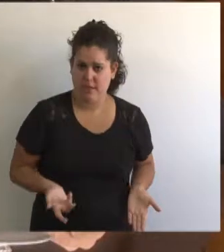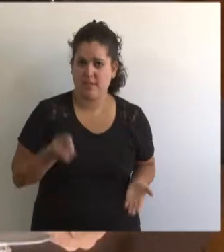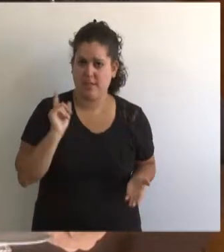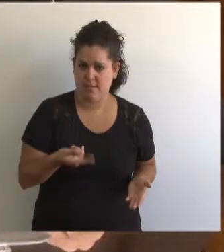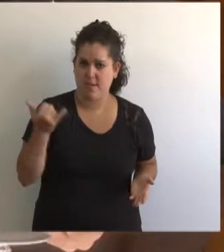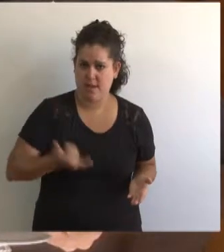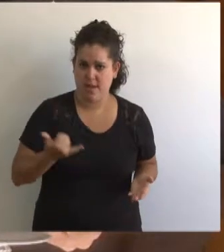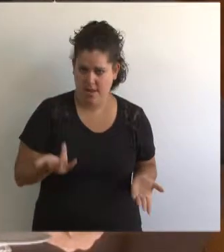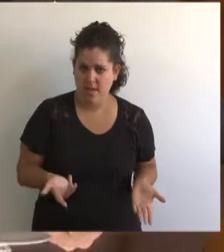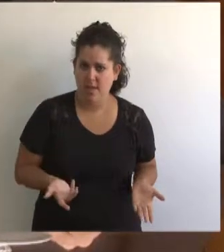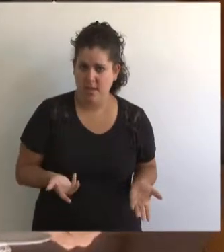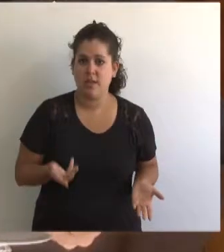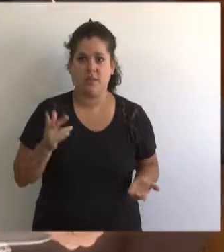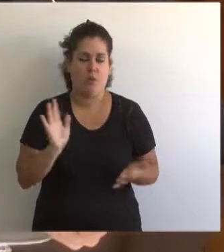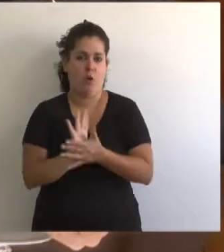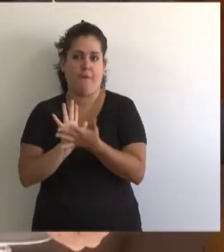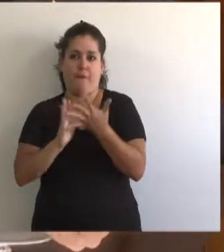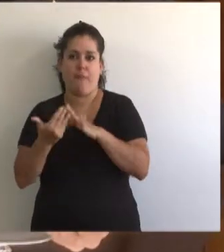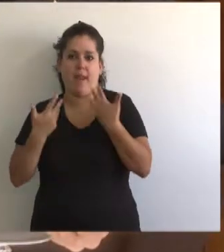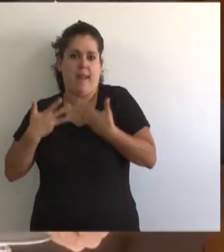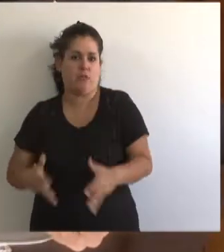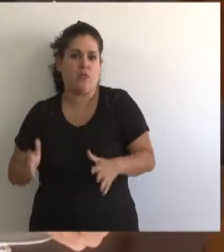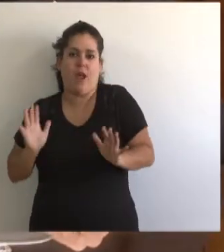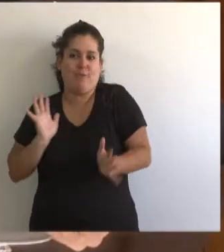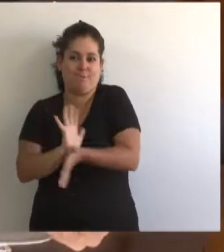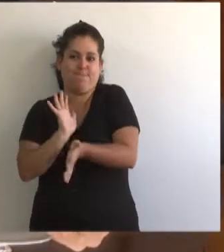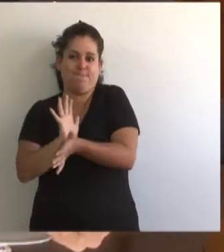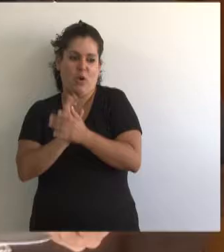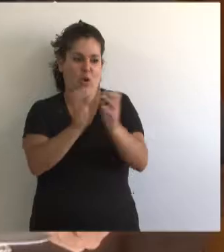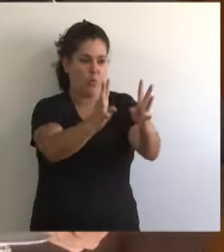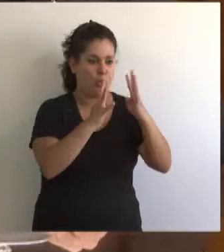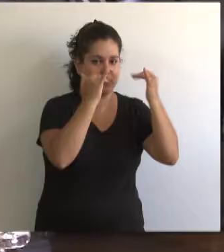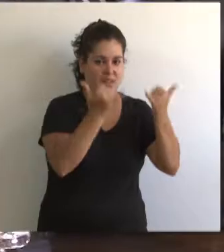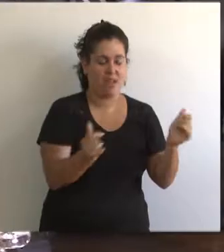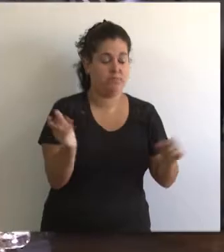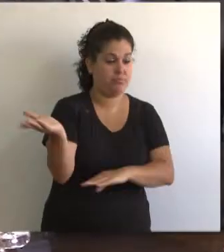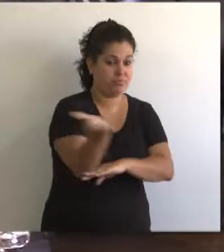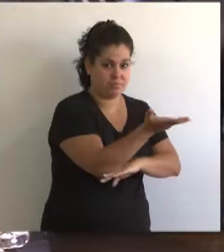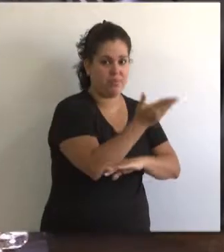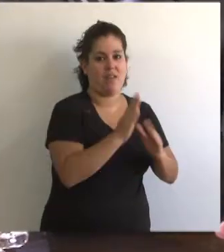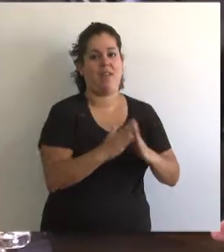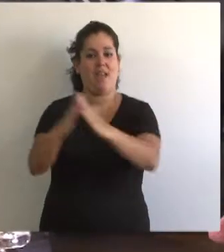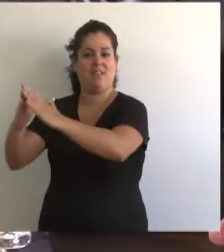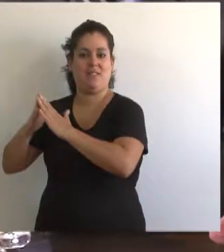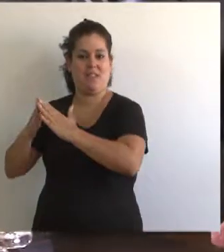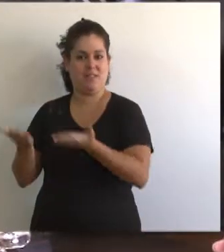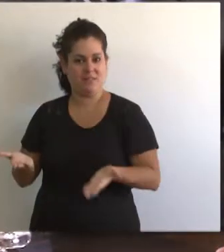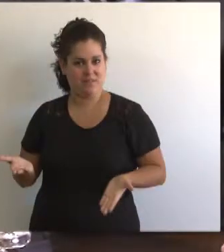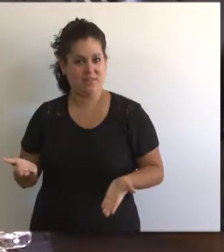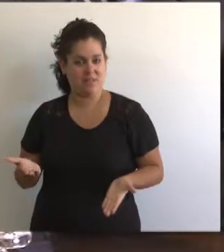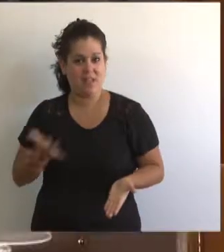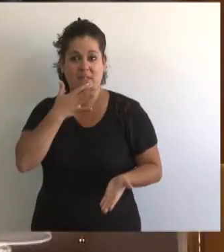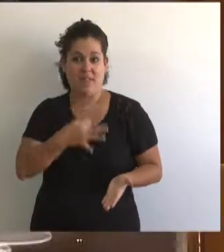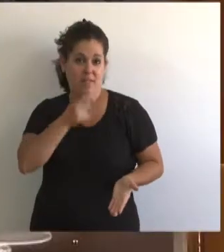los lugares donde se da naturalmente los bosques. Pero te decía en cuanto al consumo